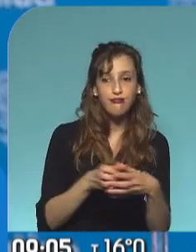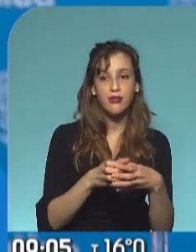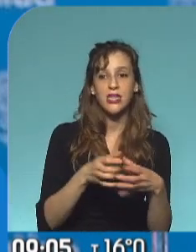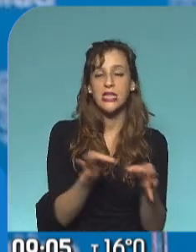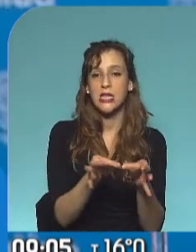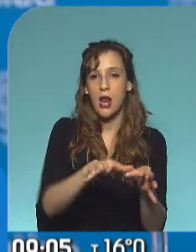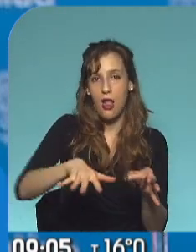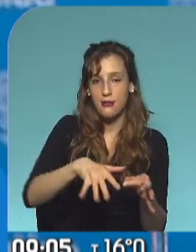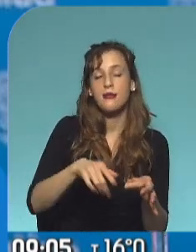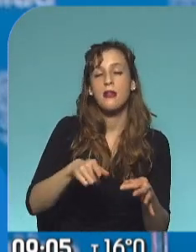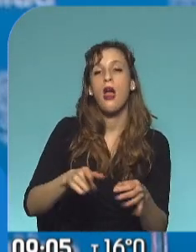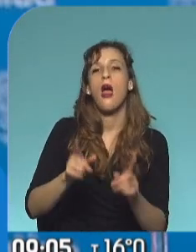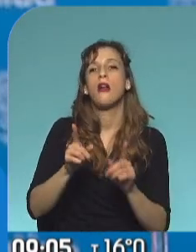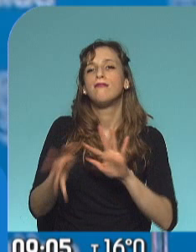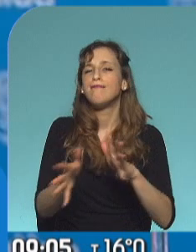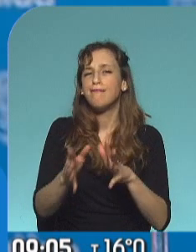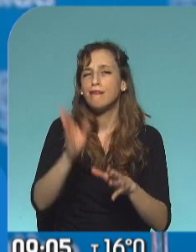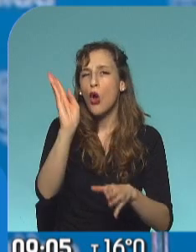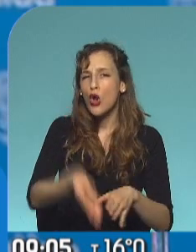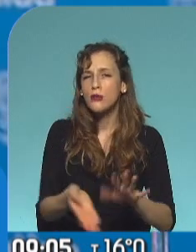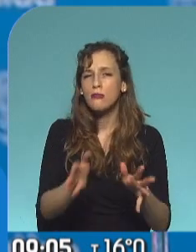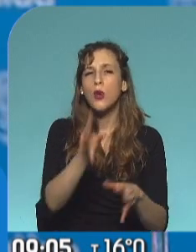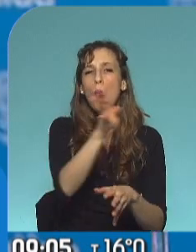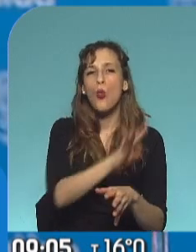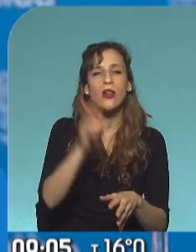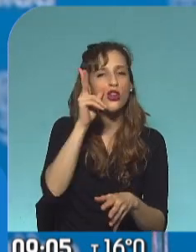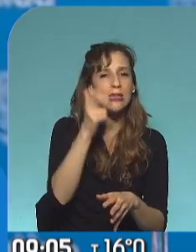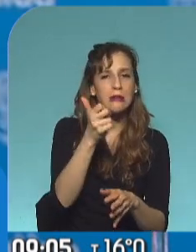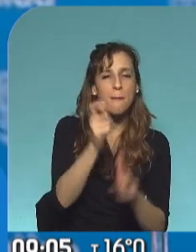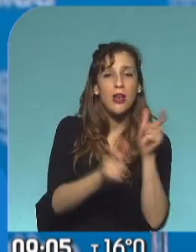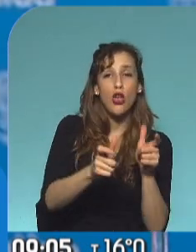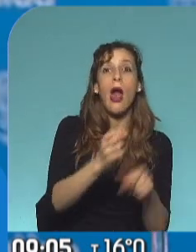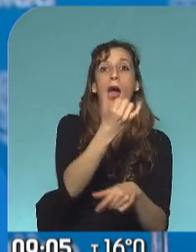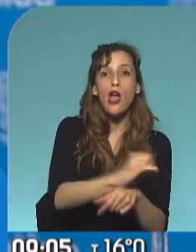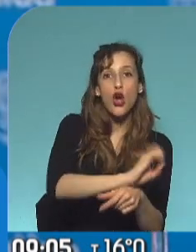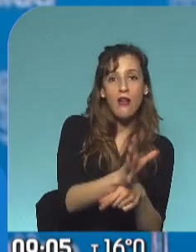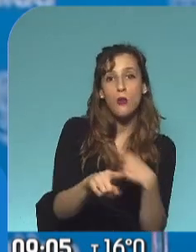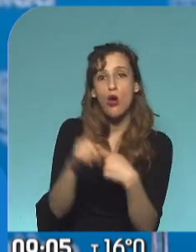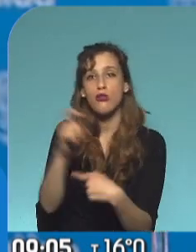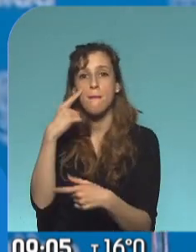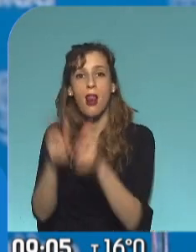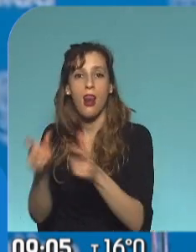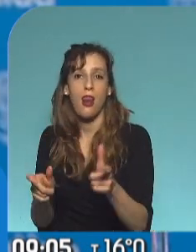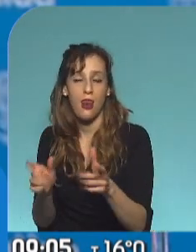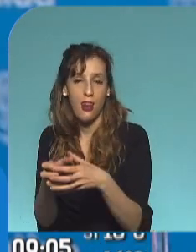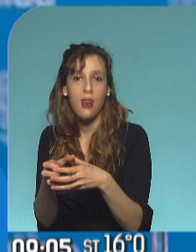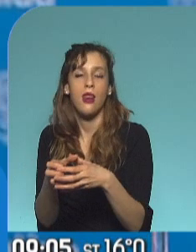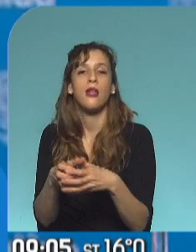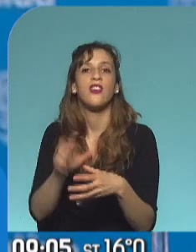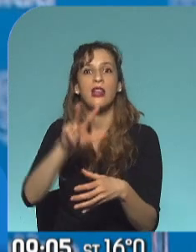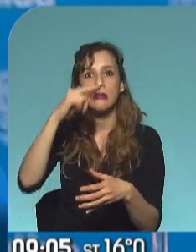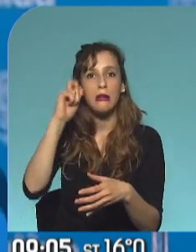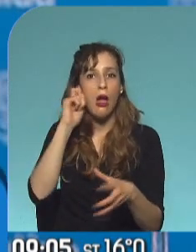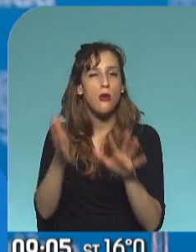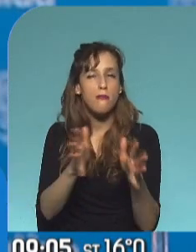la tasa de incidencia es de 486 casos cada 100.000 habitantes 37 años es el promedio de edad